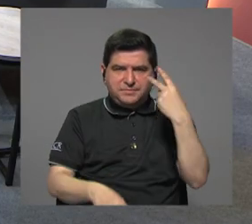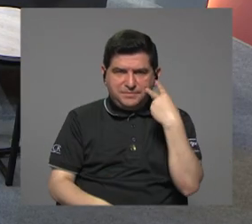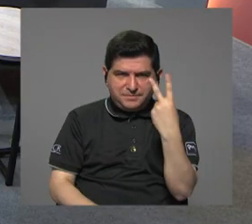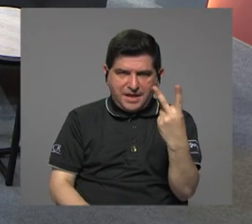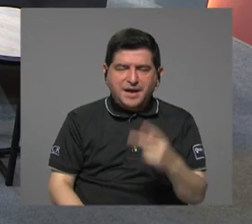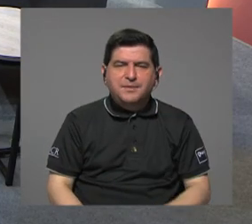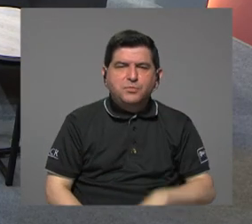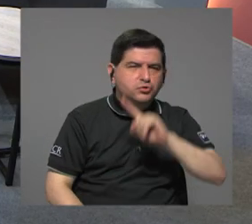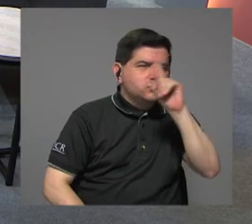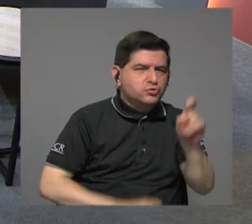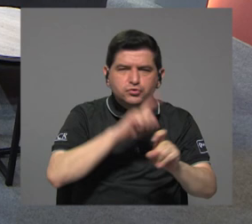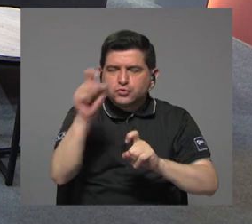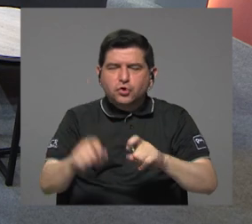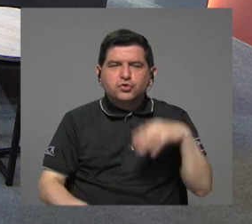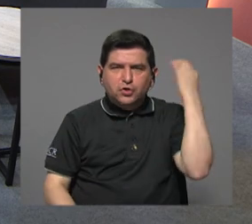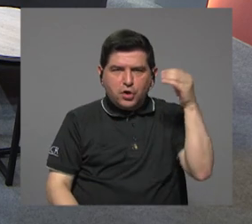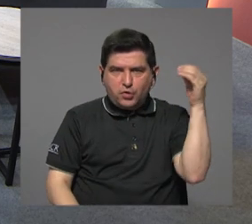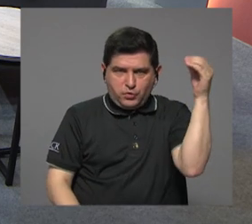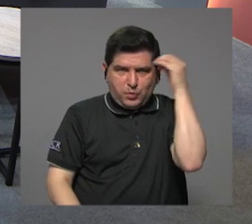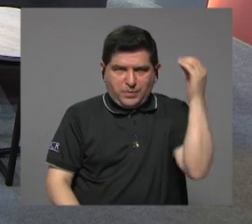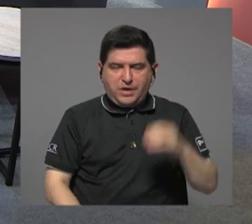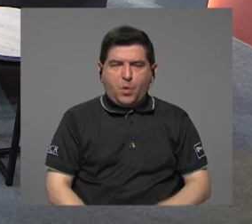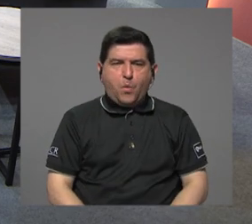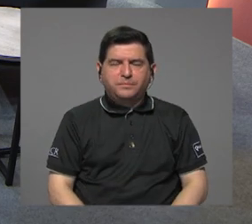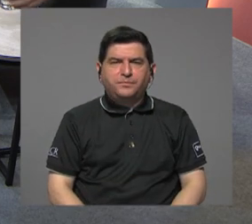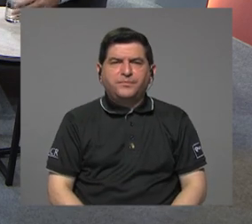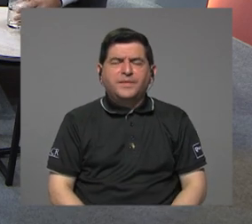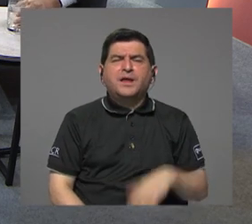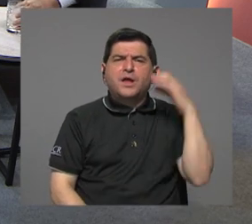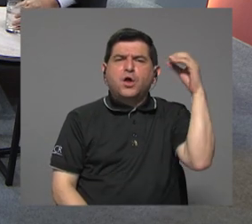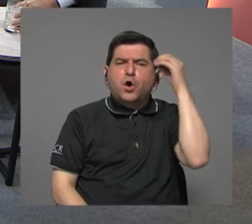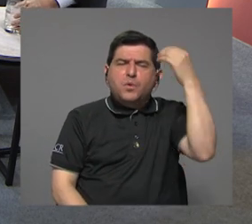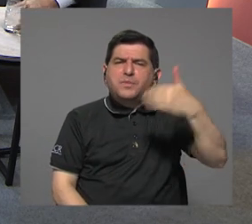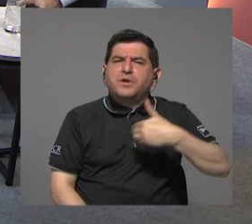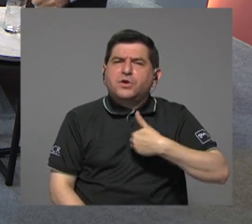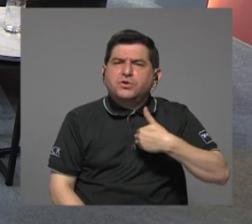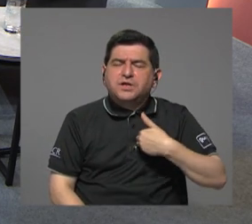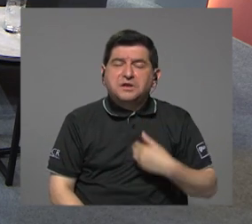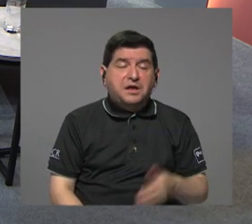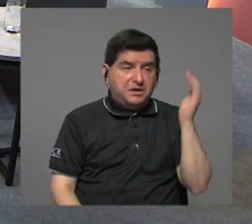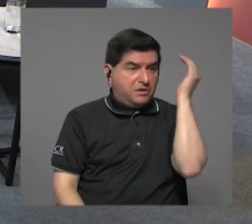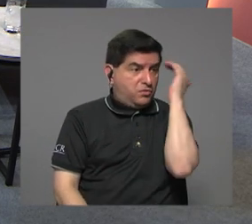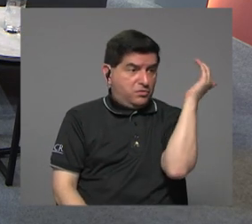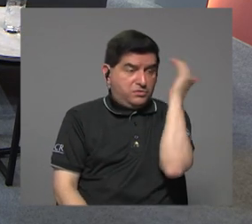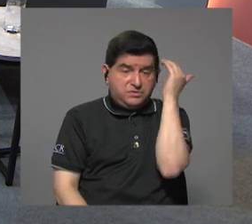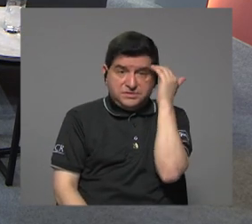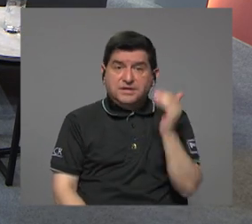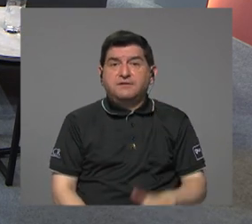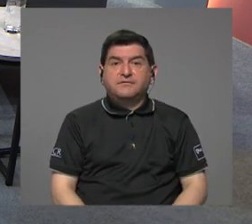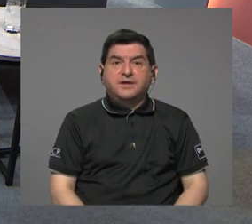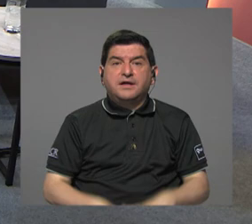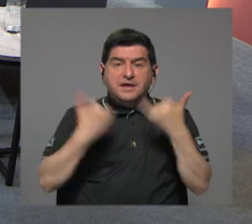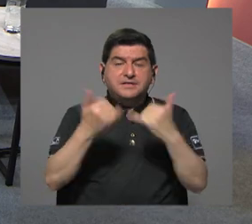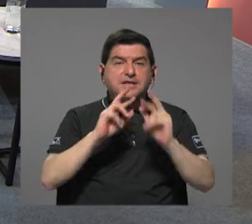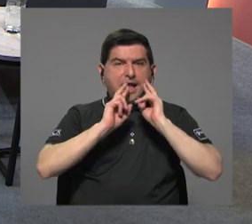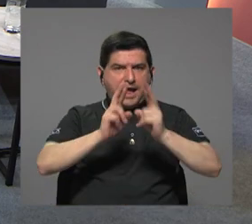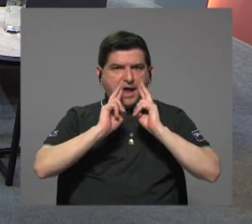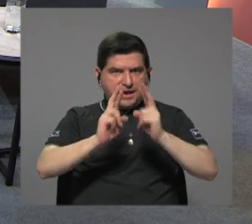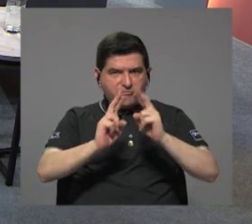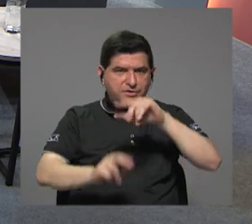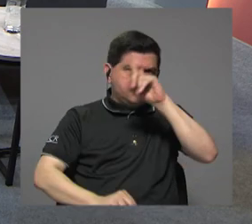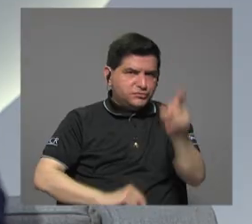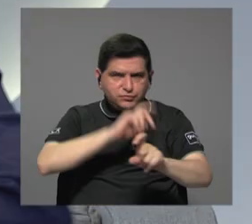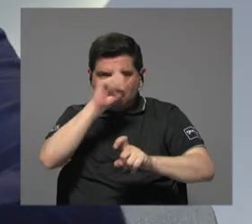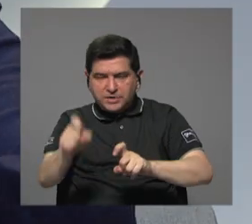sondeo de opinión sobre lo que opinan o lo que conocen ahora vimos el resultado de lo que fue una